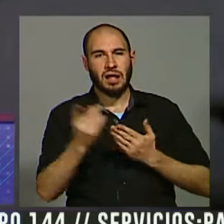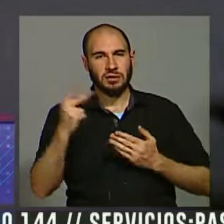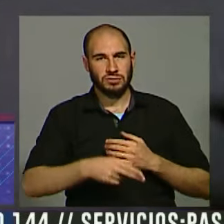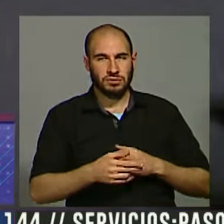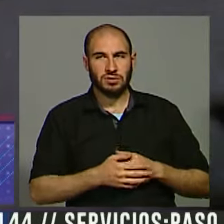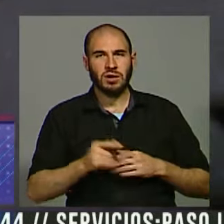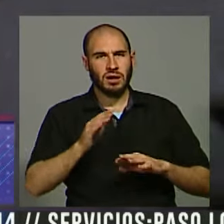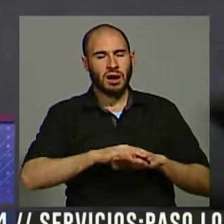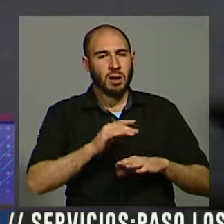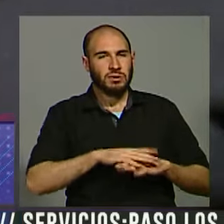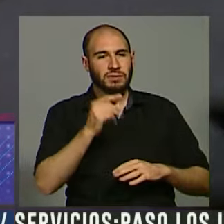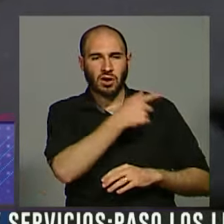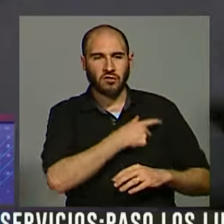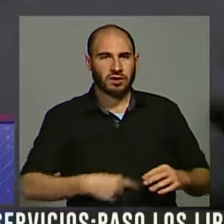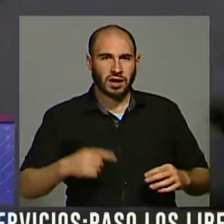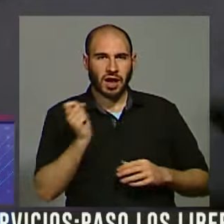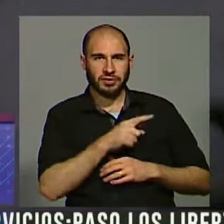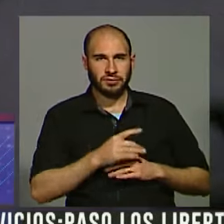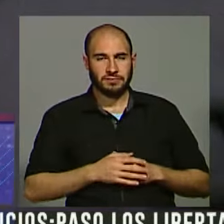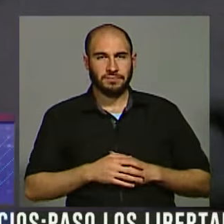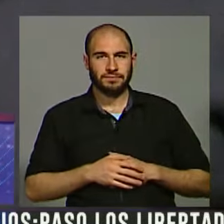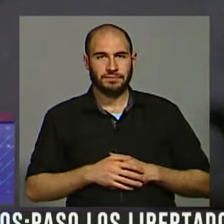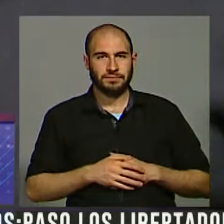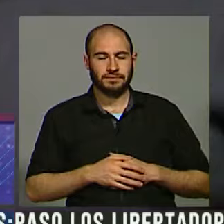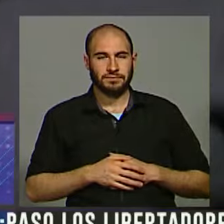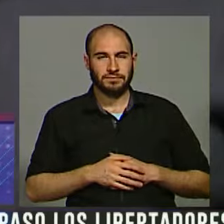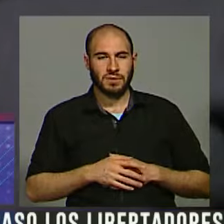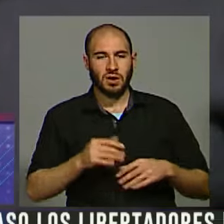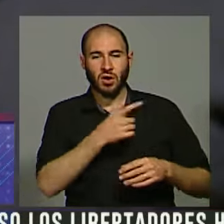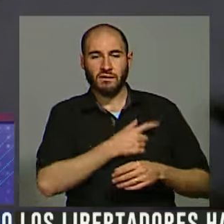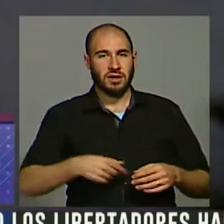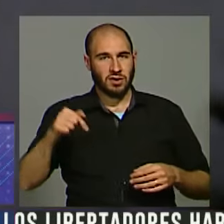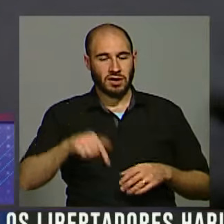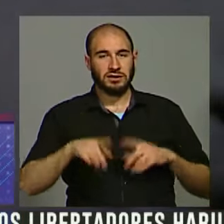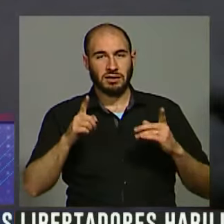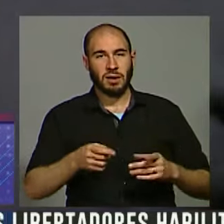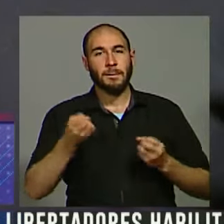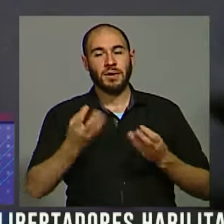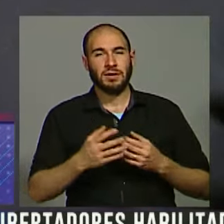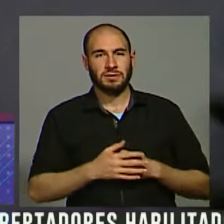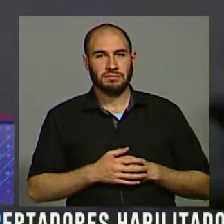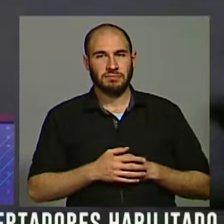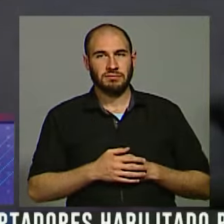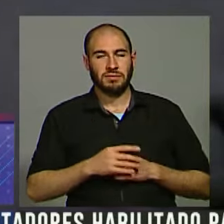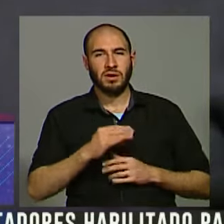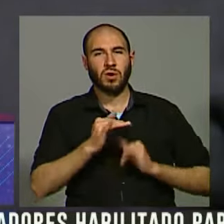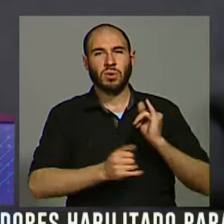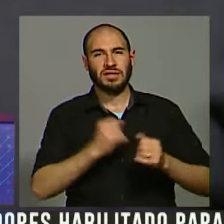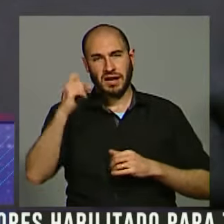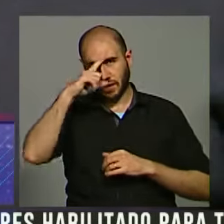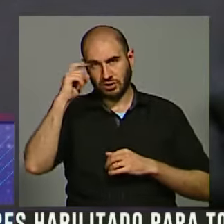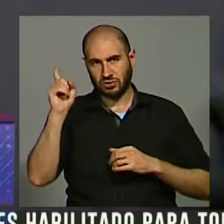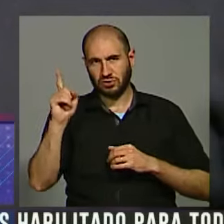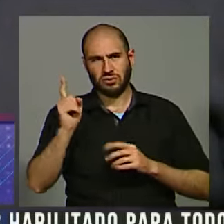tiene una gran responsabilidad como gobernador y de este gobierno, porque por ahí dice que es la nación, no,